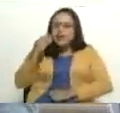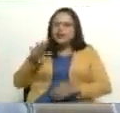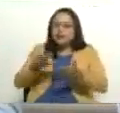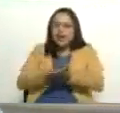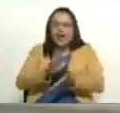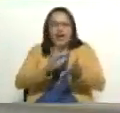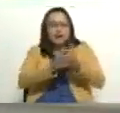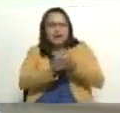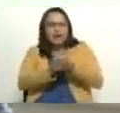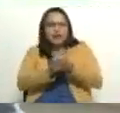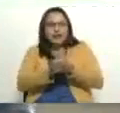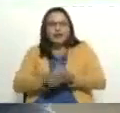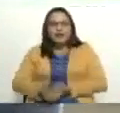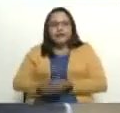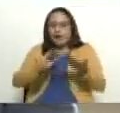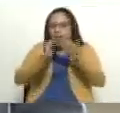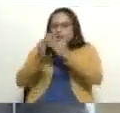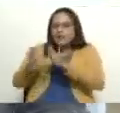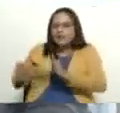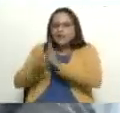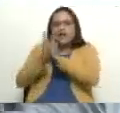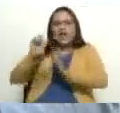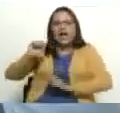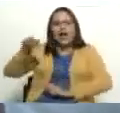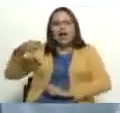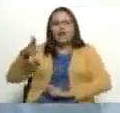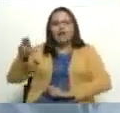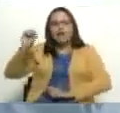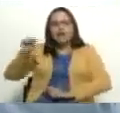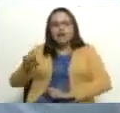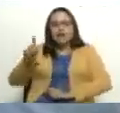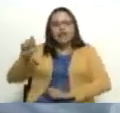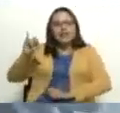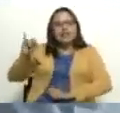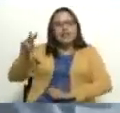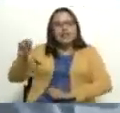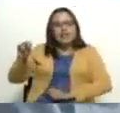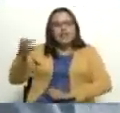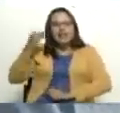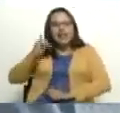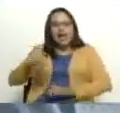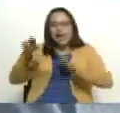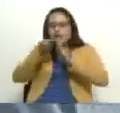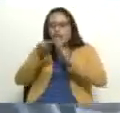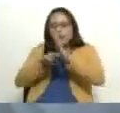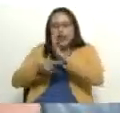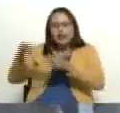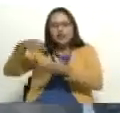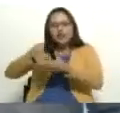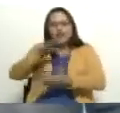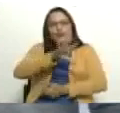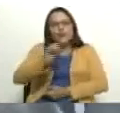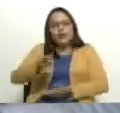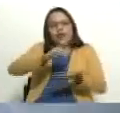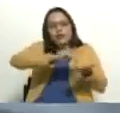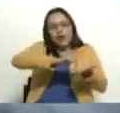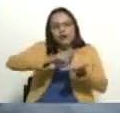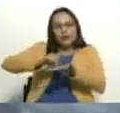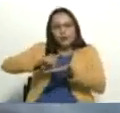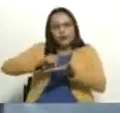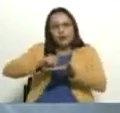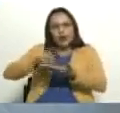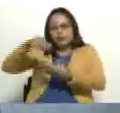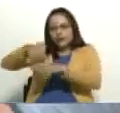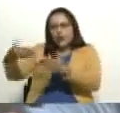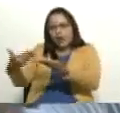compañeros del barrio de San Agustín, que ya lo tomaron ya como una medida en las 50 parroquias, las 50 escuelas